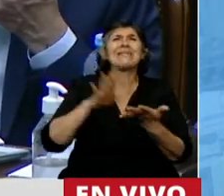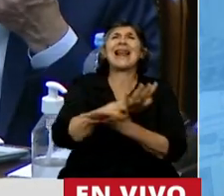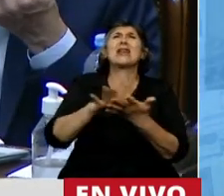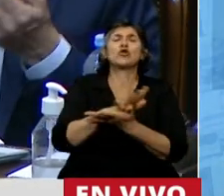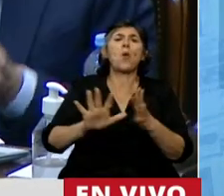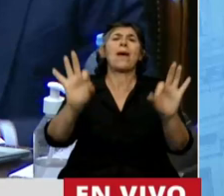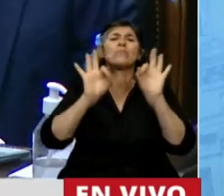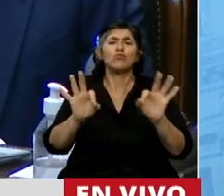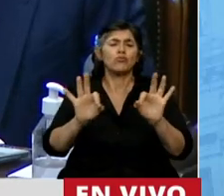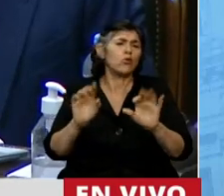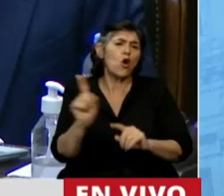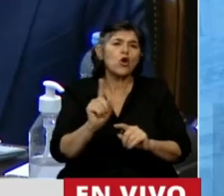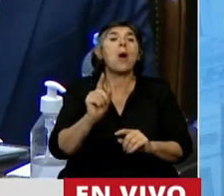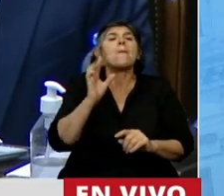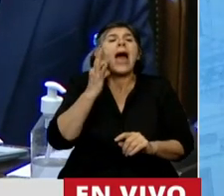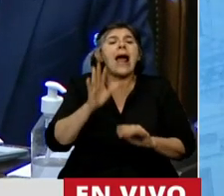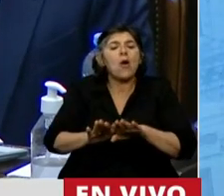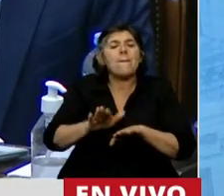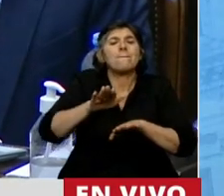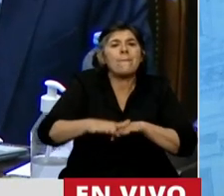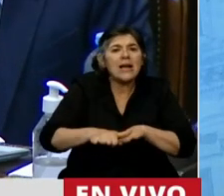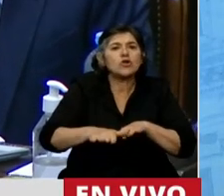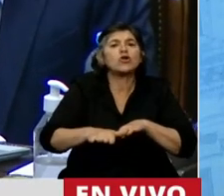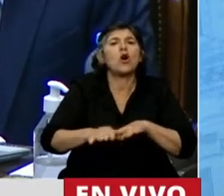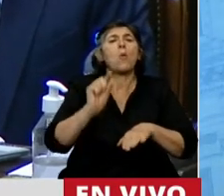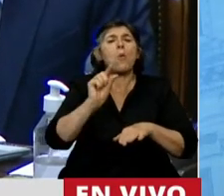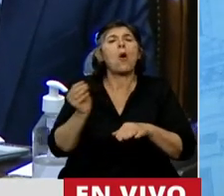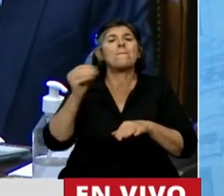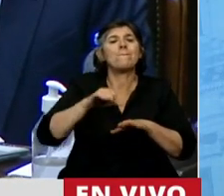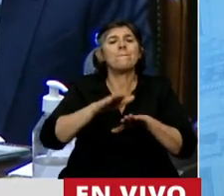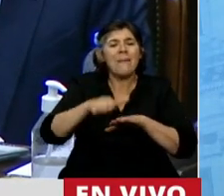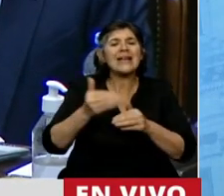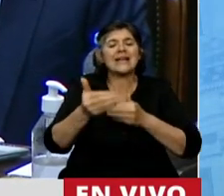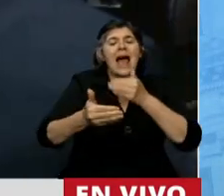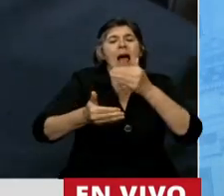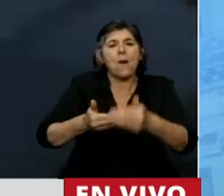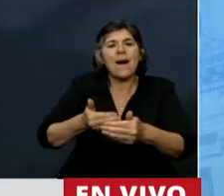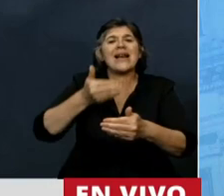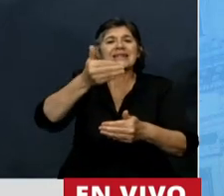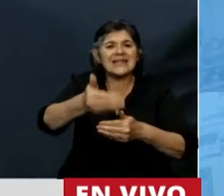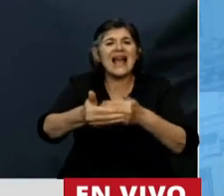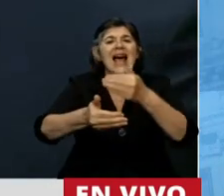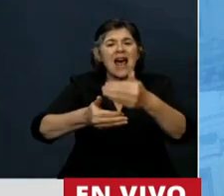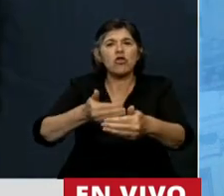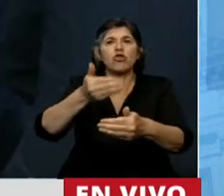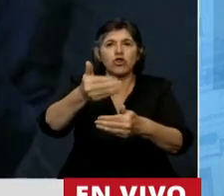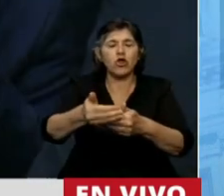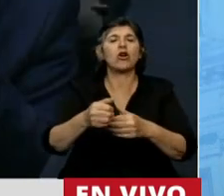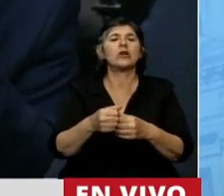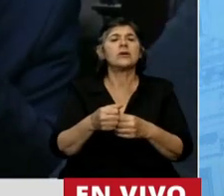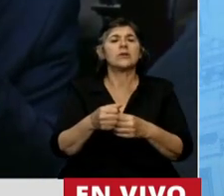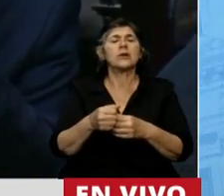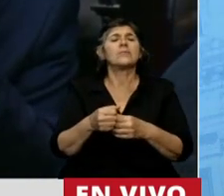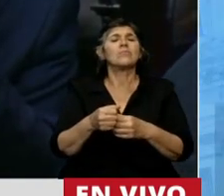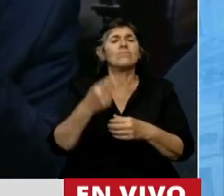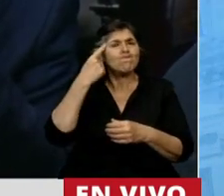tiene con la infancia pero es un paso más es un paso más adelante es seguir avanzando es decir creyendo en las políticas